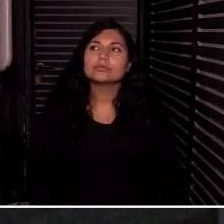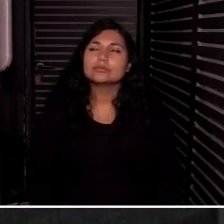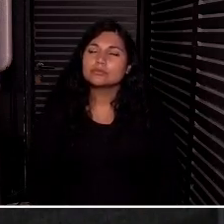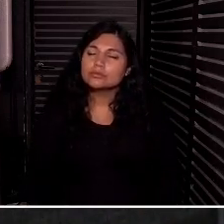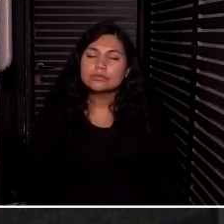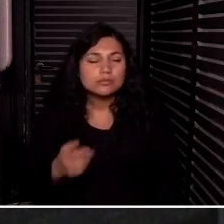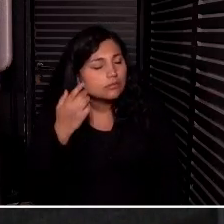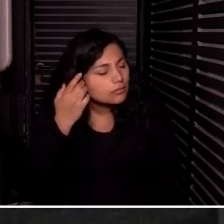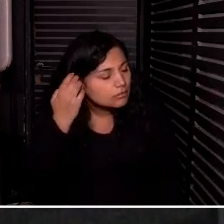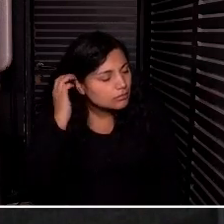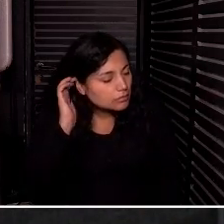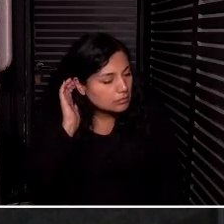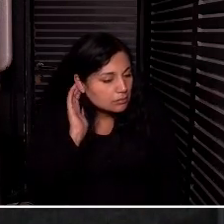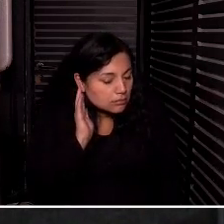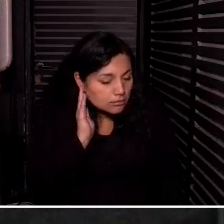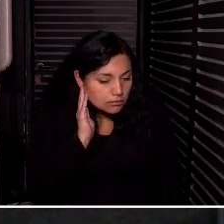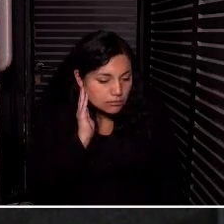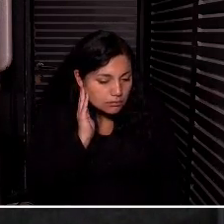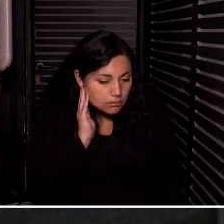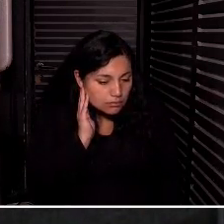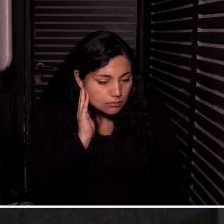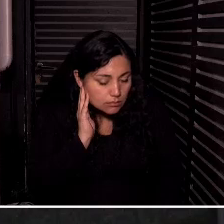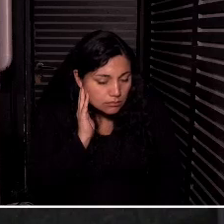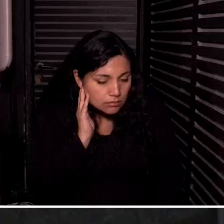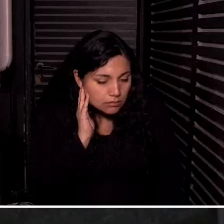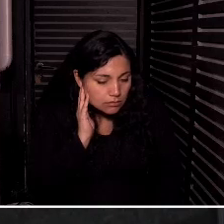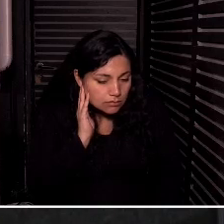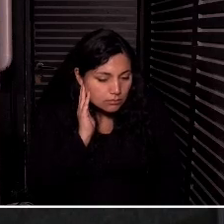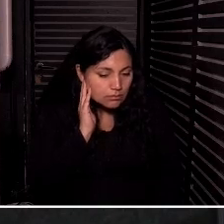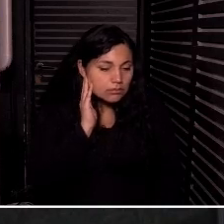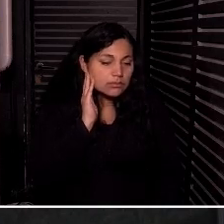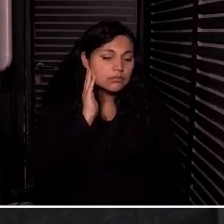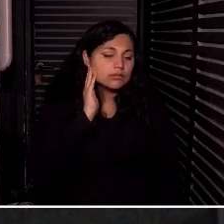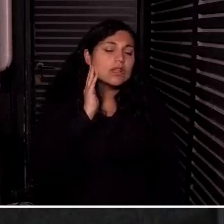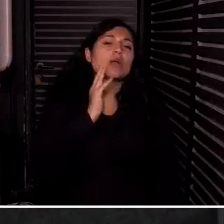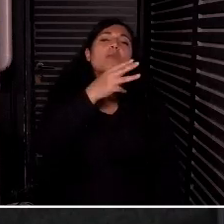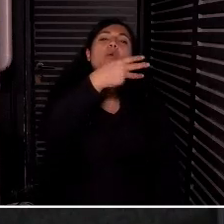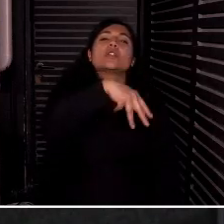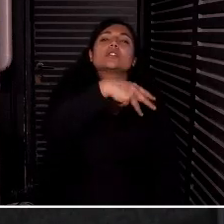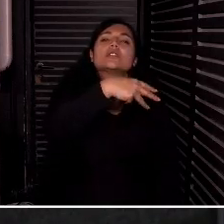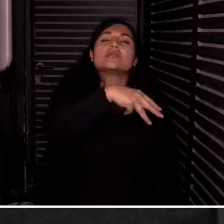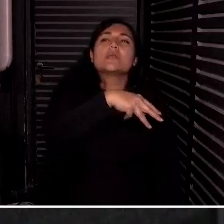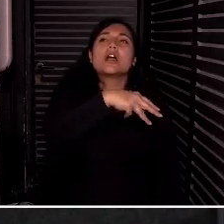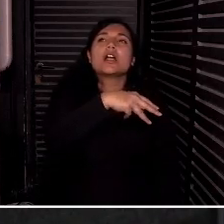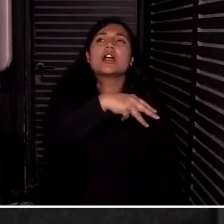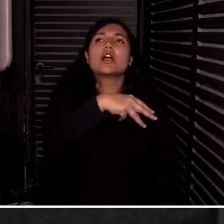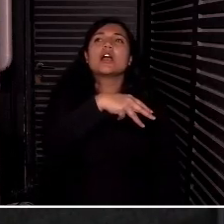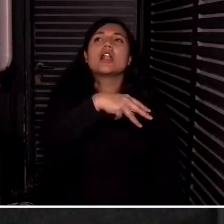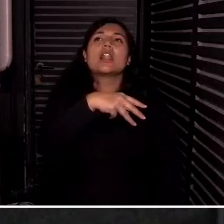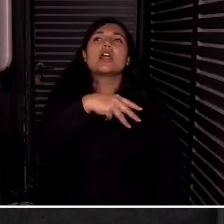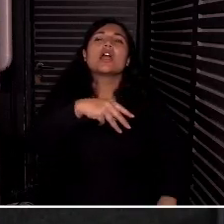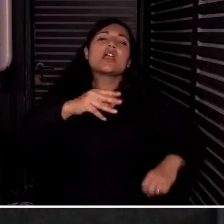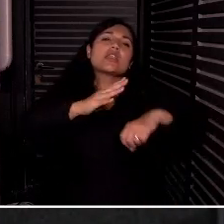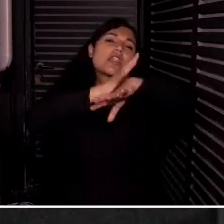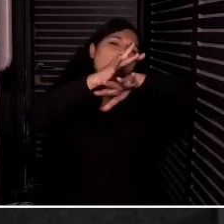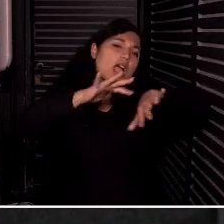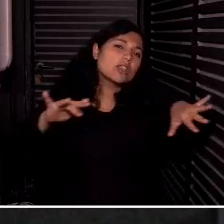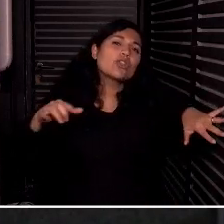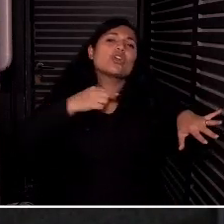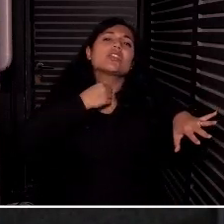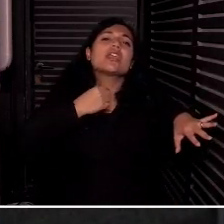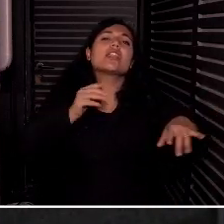quiere que demos el concierto de 2 horas y media eh la asociación de sine quiere Que transmitamos todos sus documentales